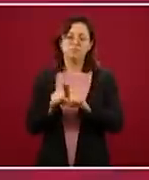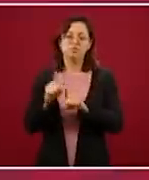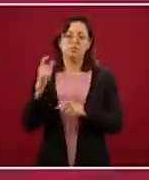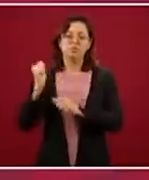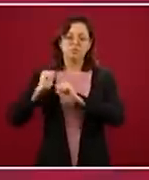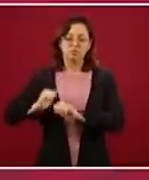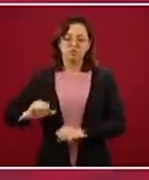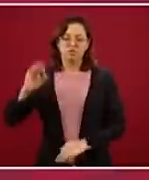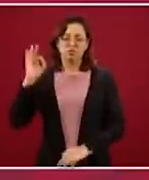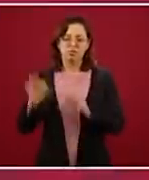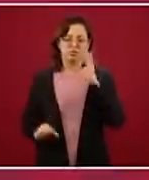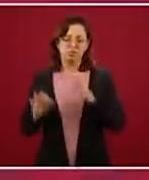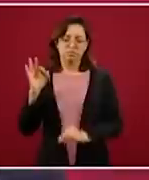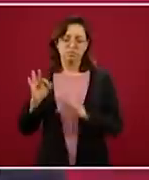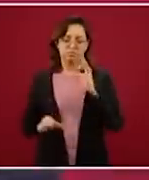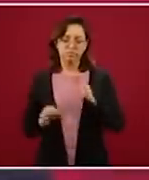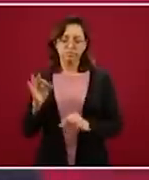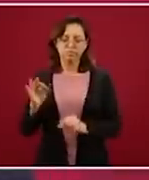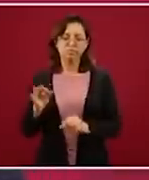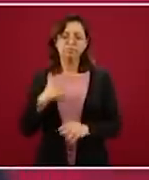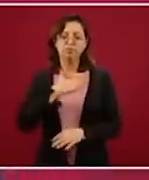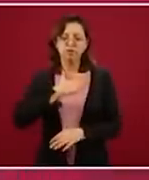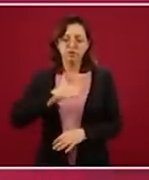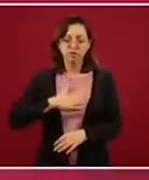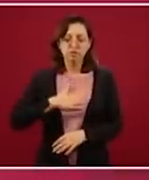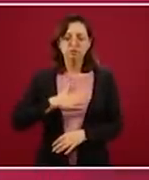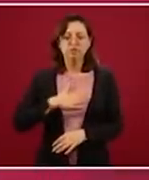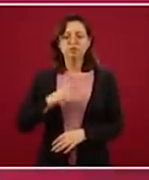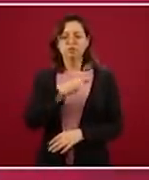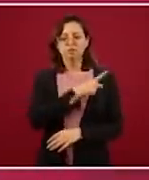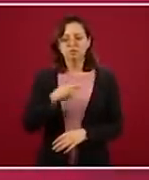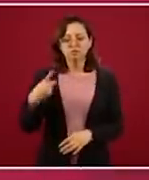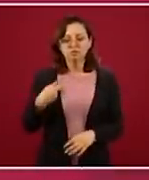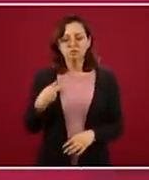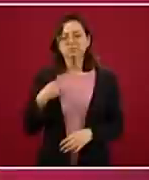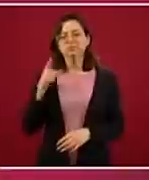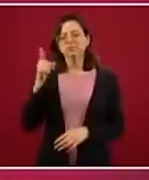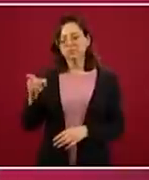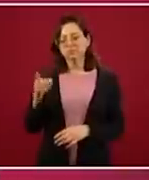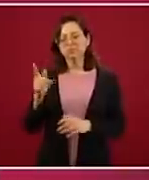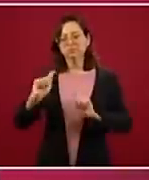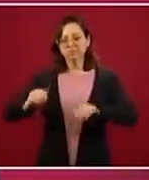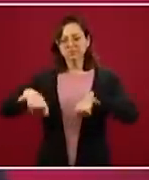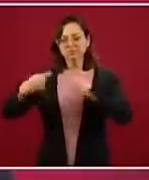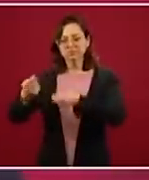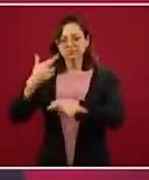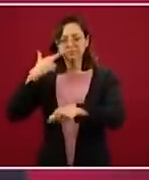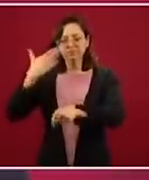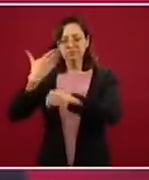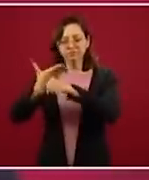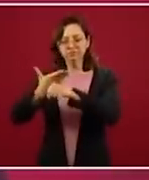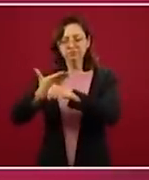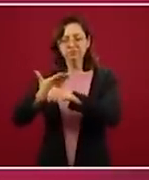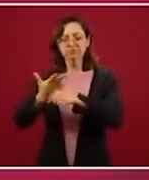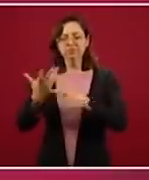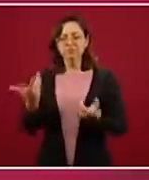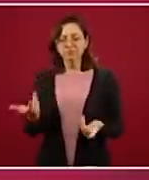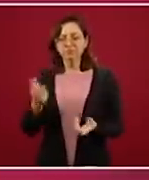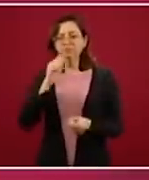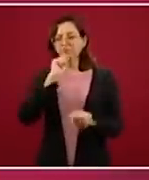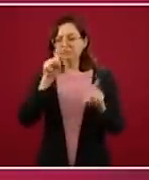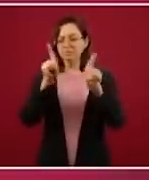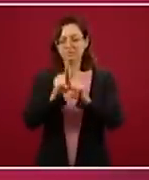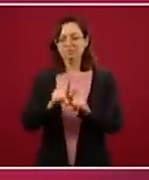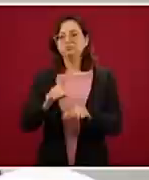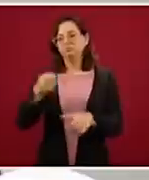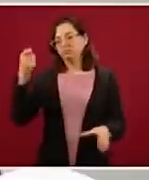obliga a los poderes judiciales a ver la comisión de delitos en esa óptica general y, por supuesto, la ejecución